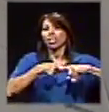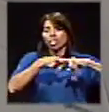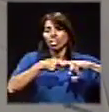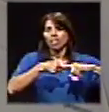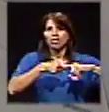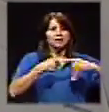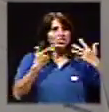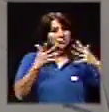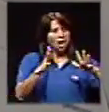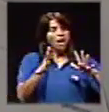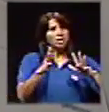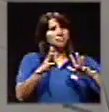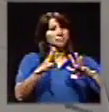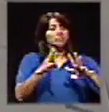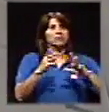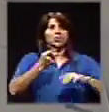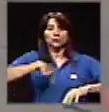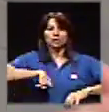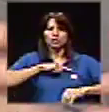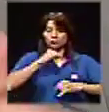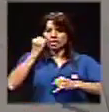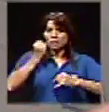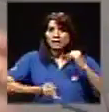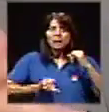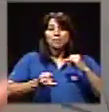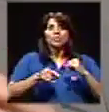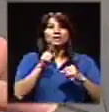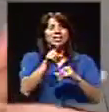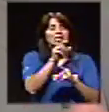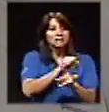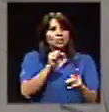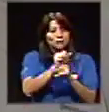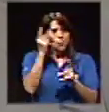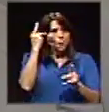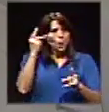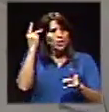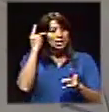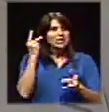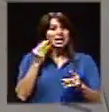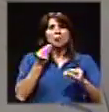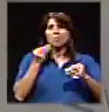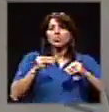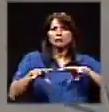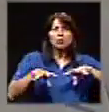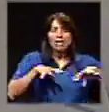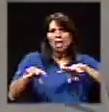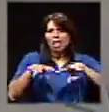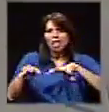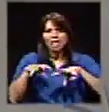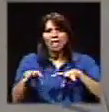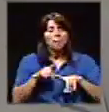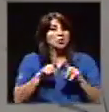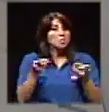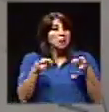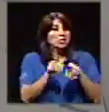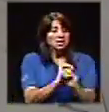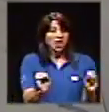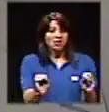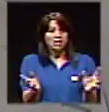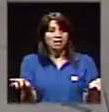caudal bullicioso de agua política que transita y deja mucho ruido, Y nada pasa a